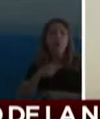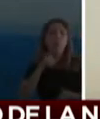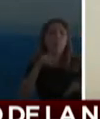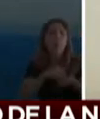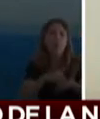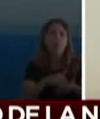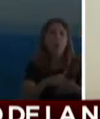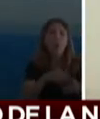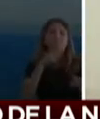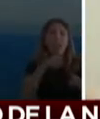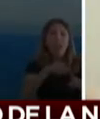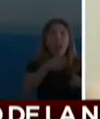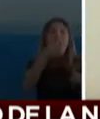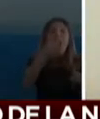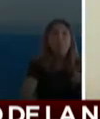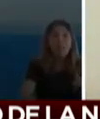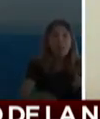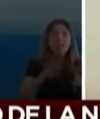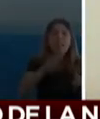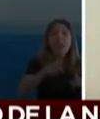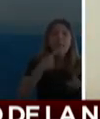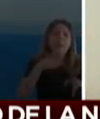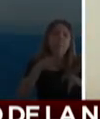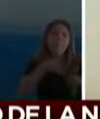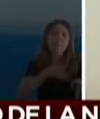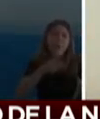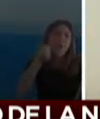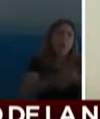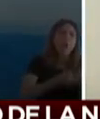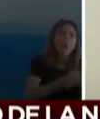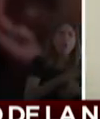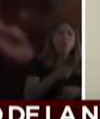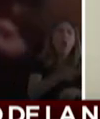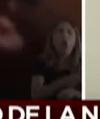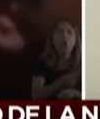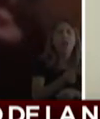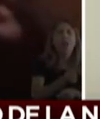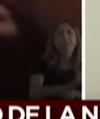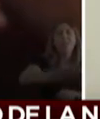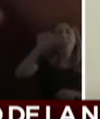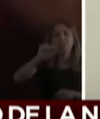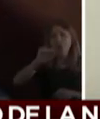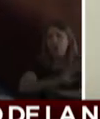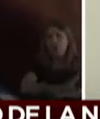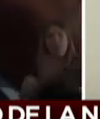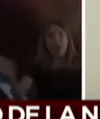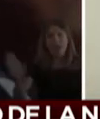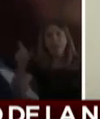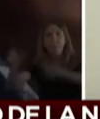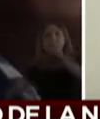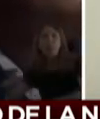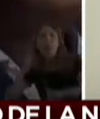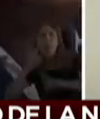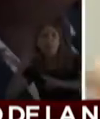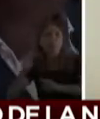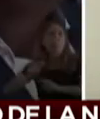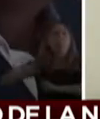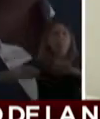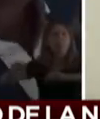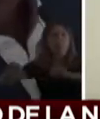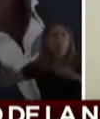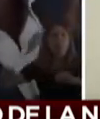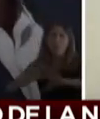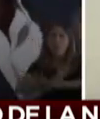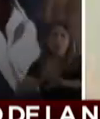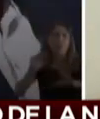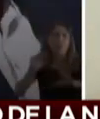diagnóstico atinado, porque ella decía, tenemos que empezar a mirar para adelante, no es tanto ver los logros de periodos anteriores, porque el mundo